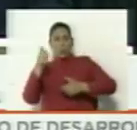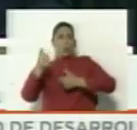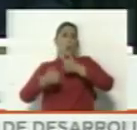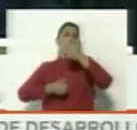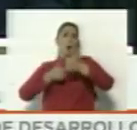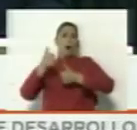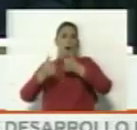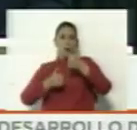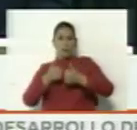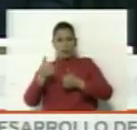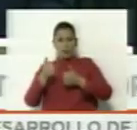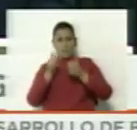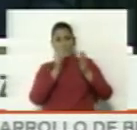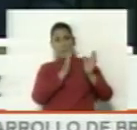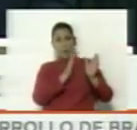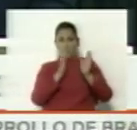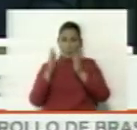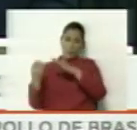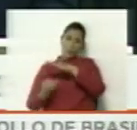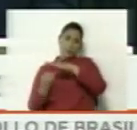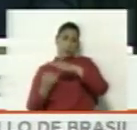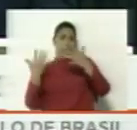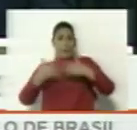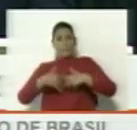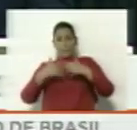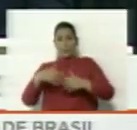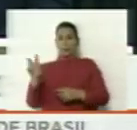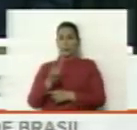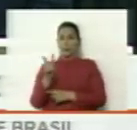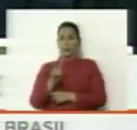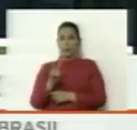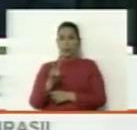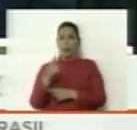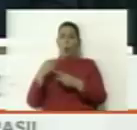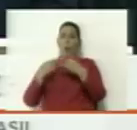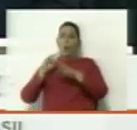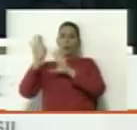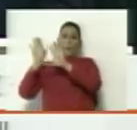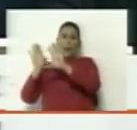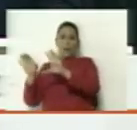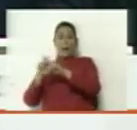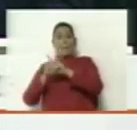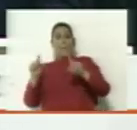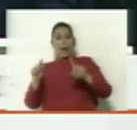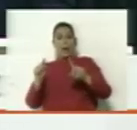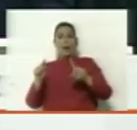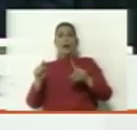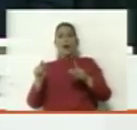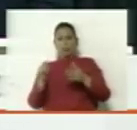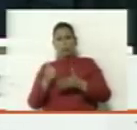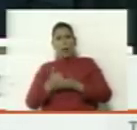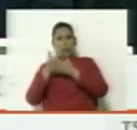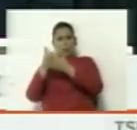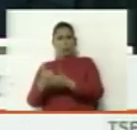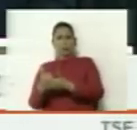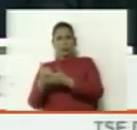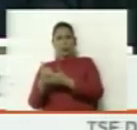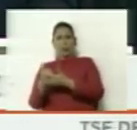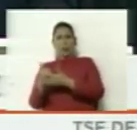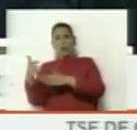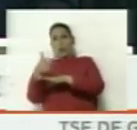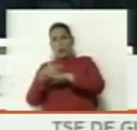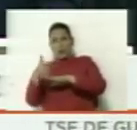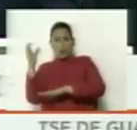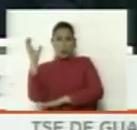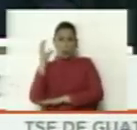cualquier organismo o empresa venezolana en el extranjero, por supuesto, con la complicidad y la connivencia de los gobiernos de Colombia,